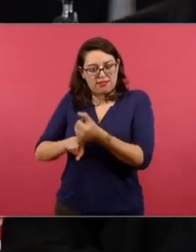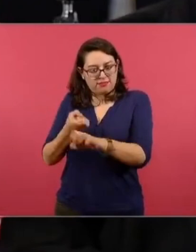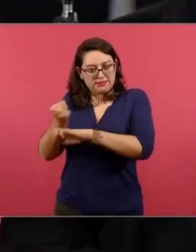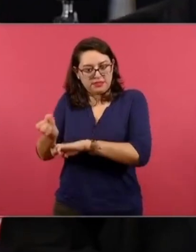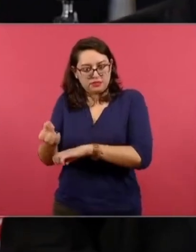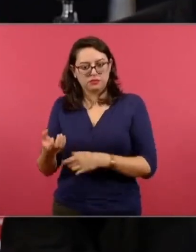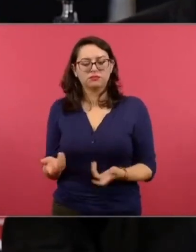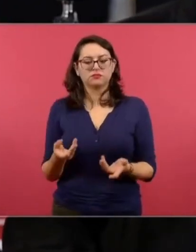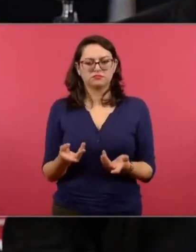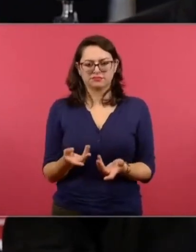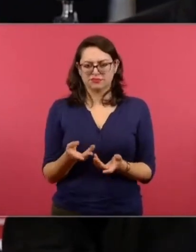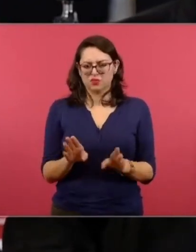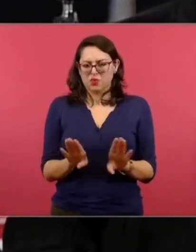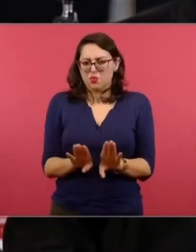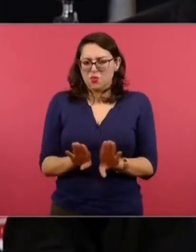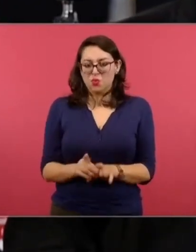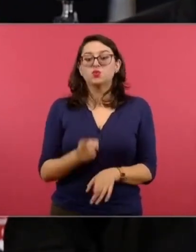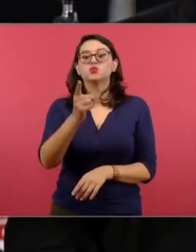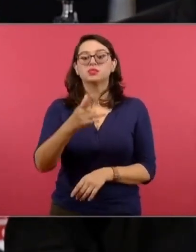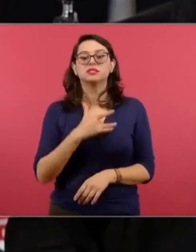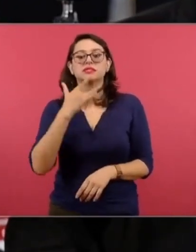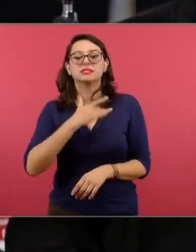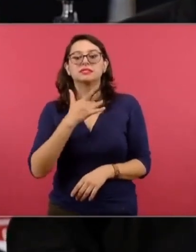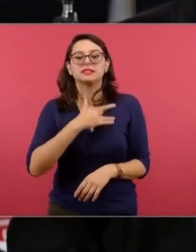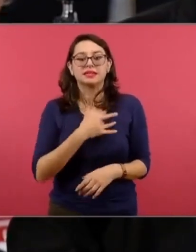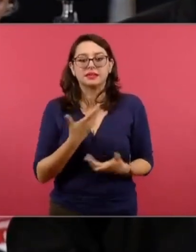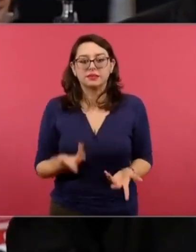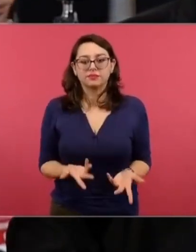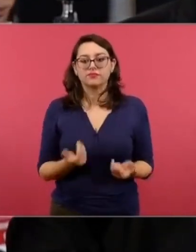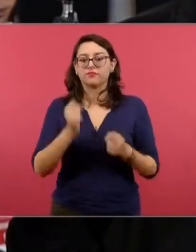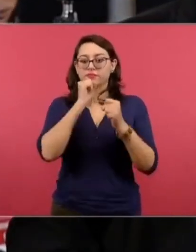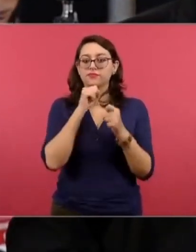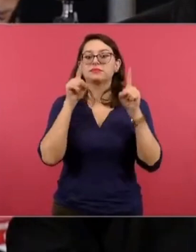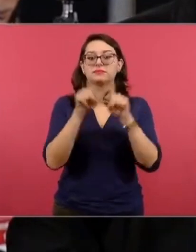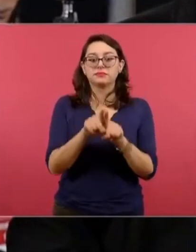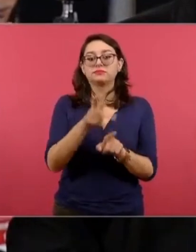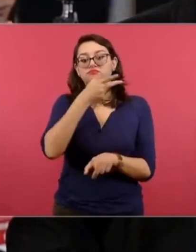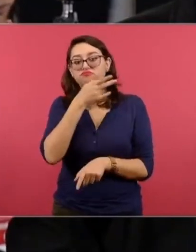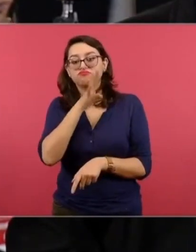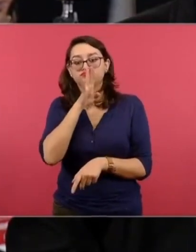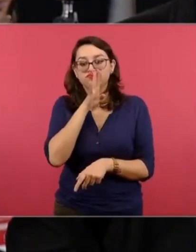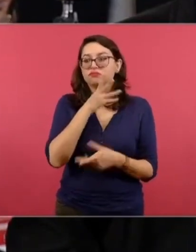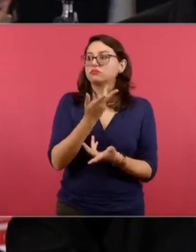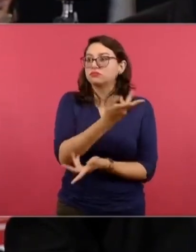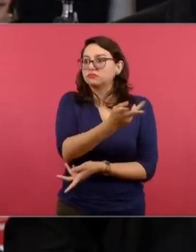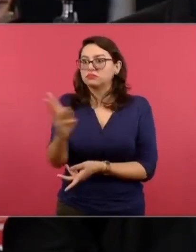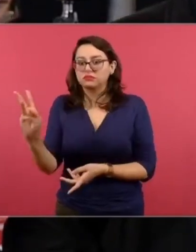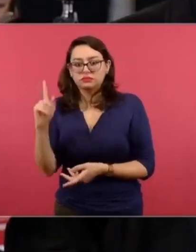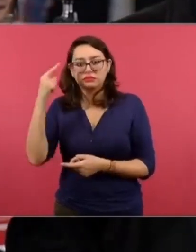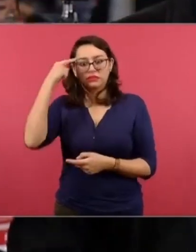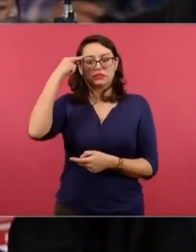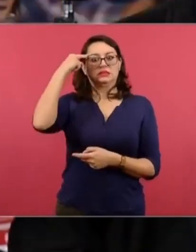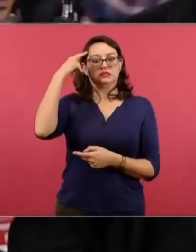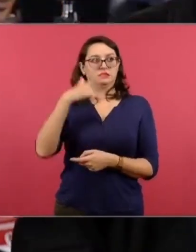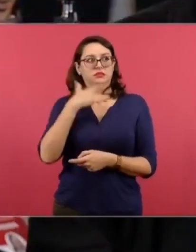mensaje para estos gobernadores y también cuál es el mensaje para los padres que pues han escuchado